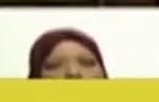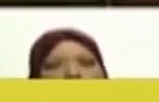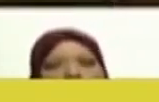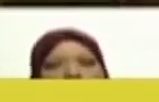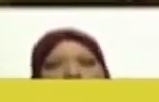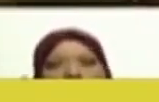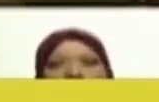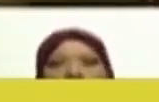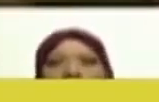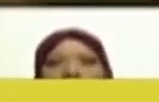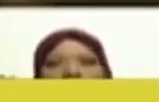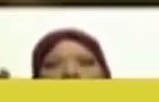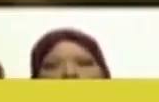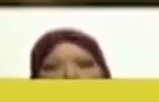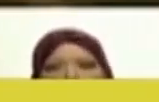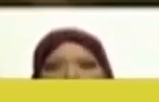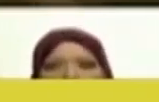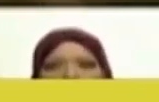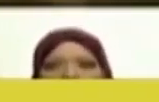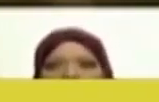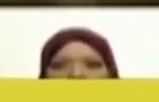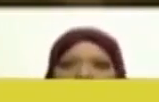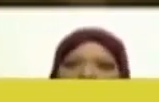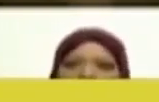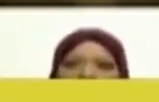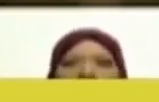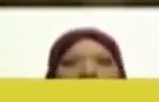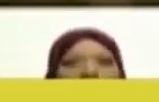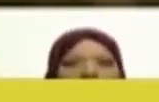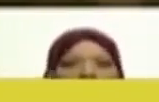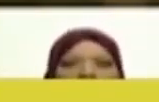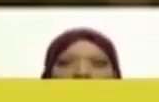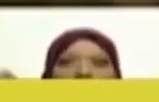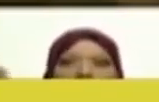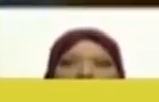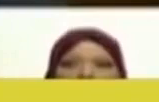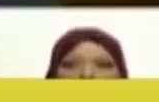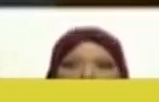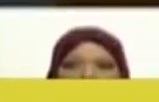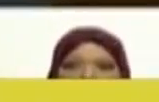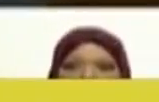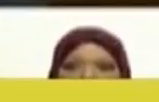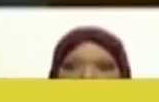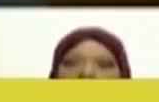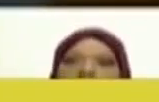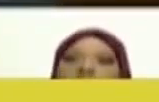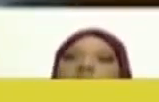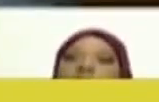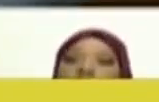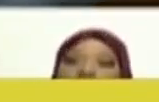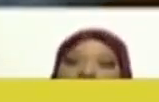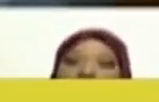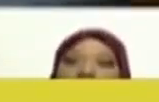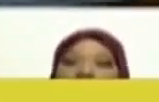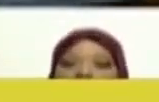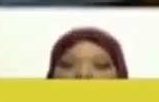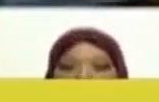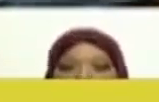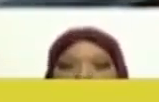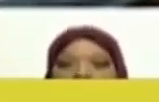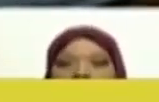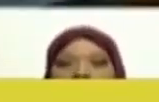la desaparición física de nuestro libertador. Y en este mismo recinto, en esta misma